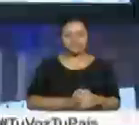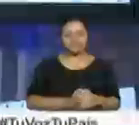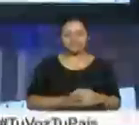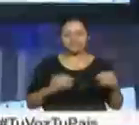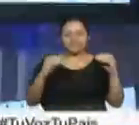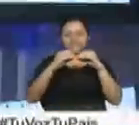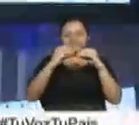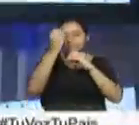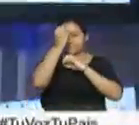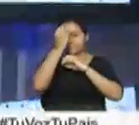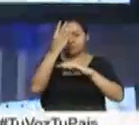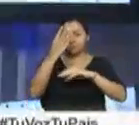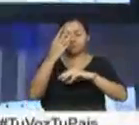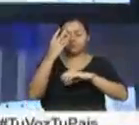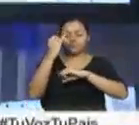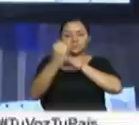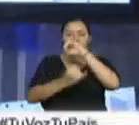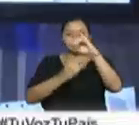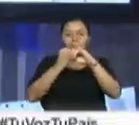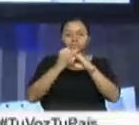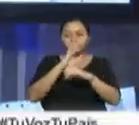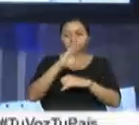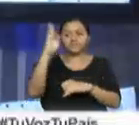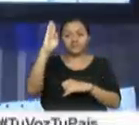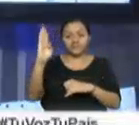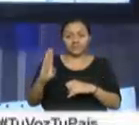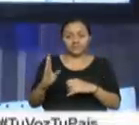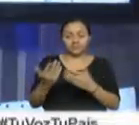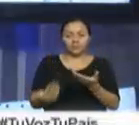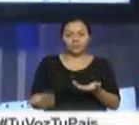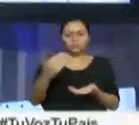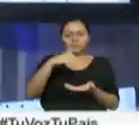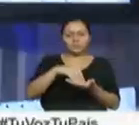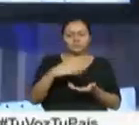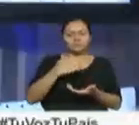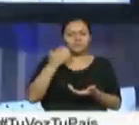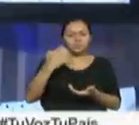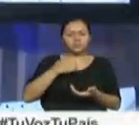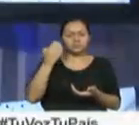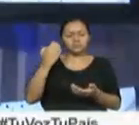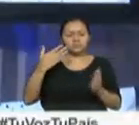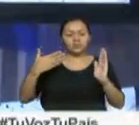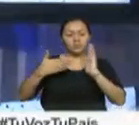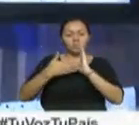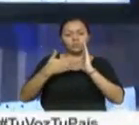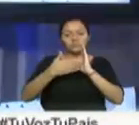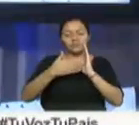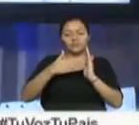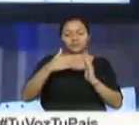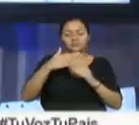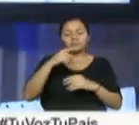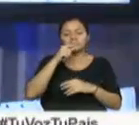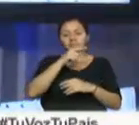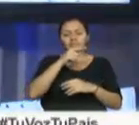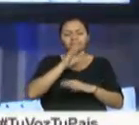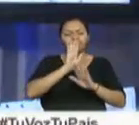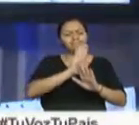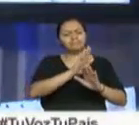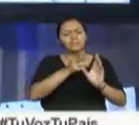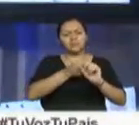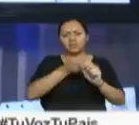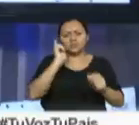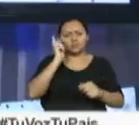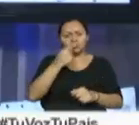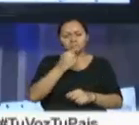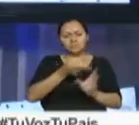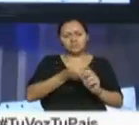Revisamos la información del mundo. Los brasileños nuevamente protestaron contra el presidente Michel Temer exigiendo su renuncia luego de